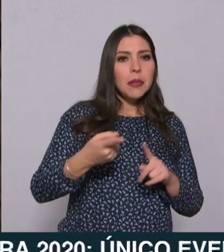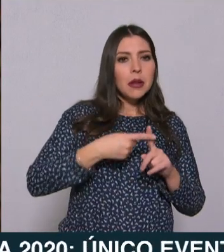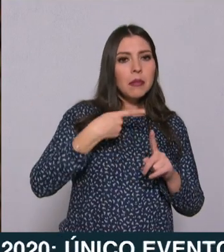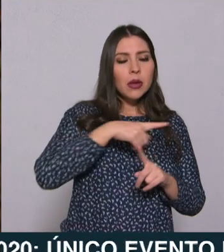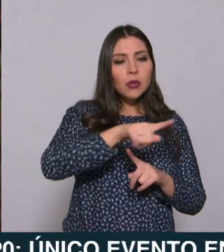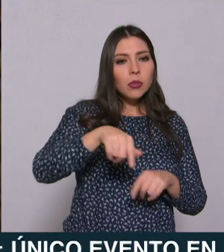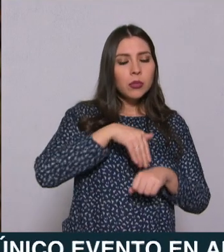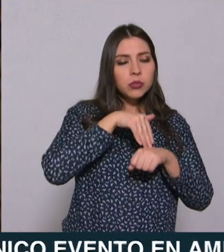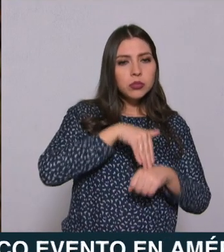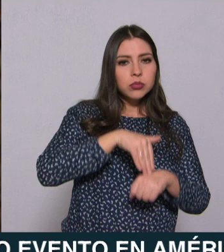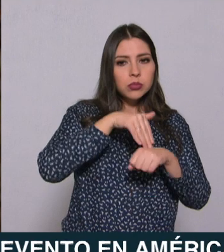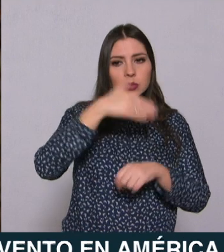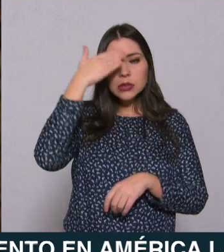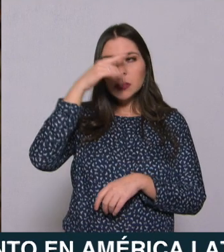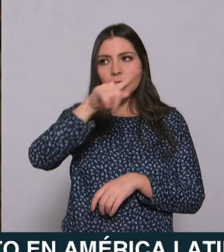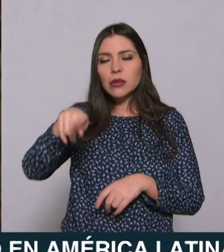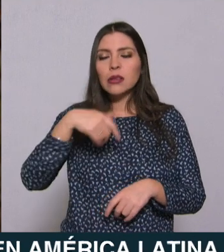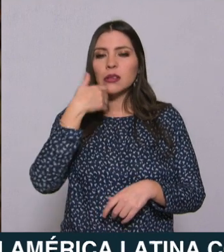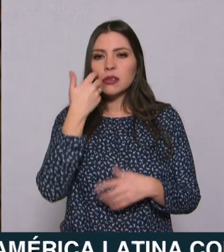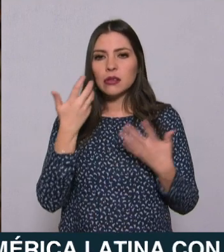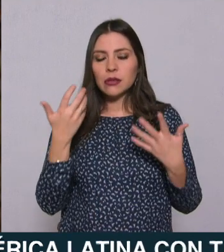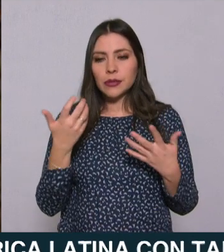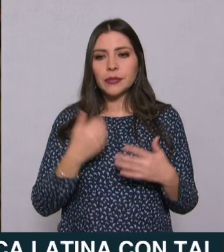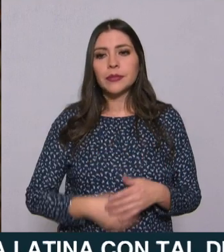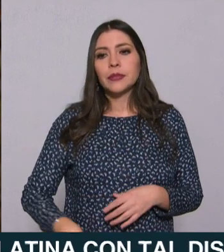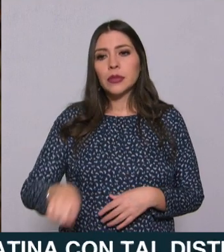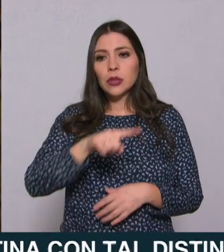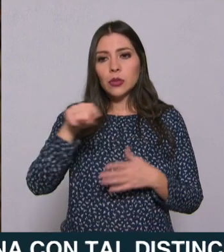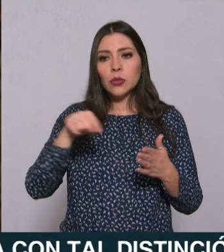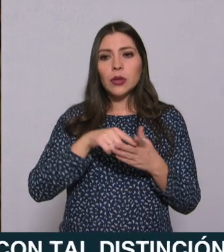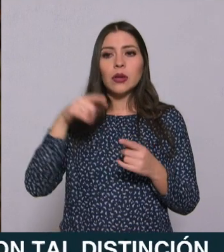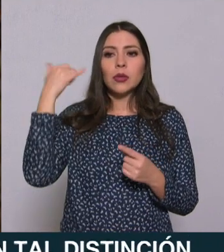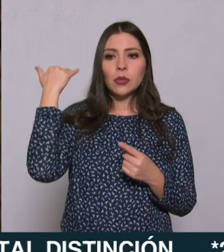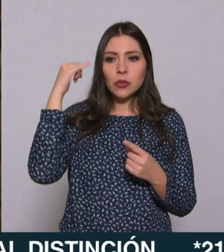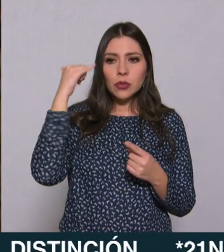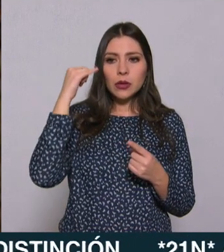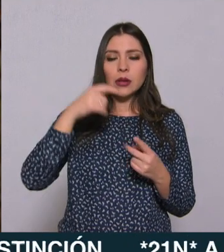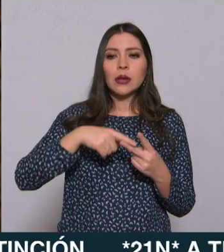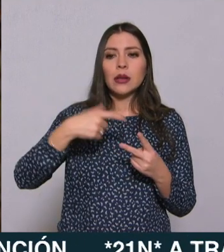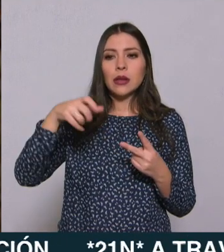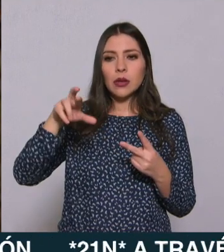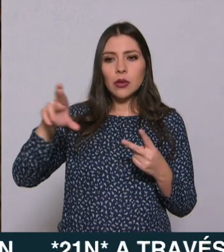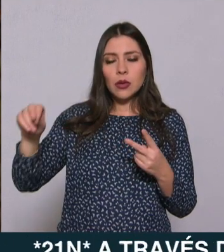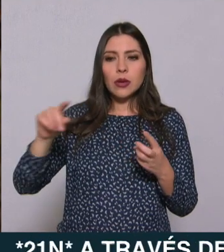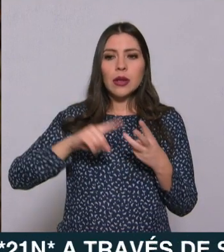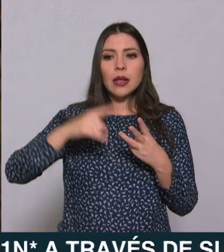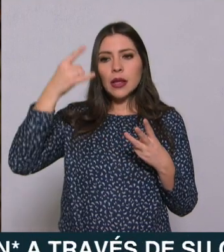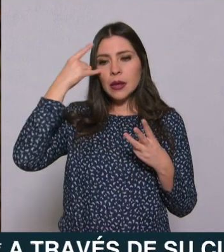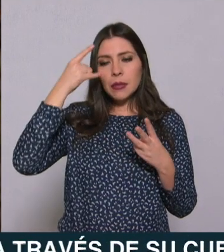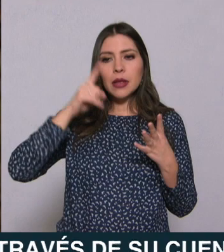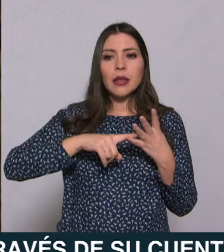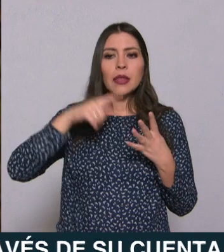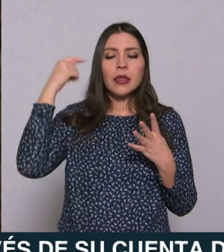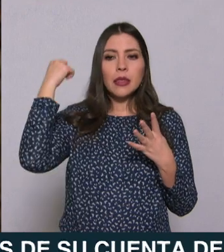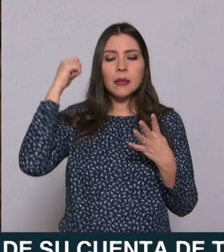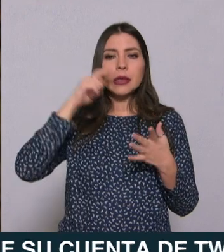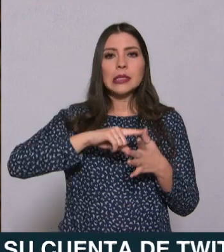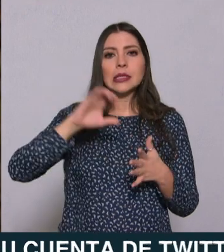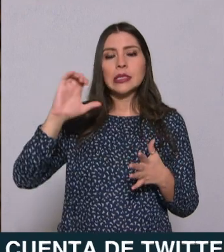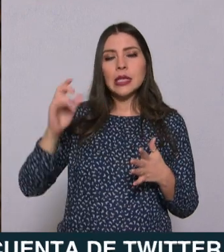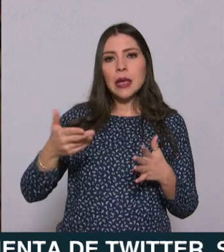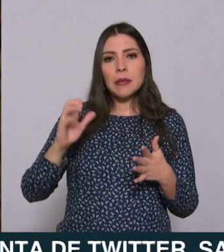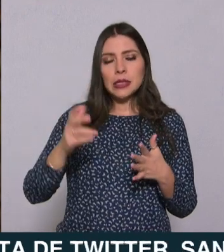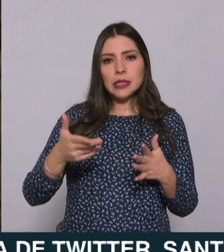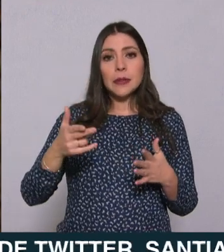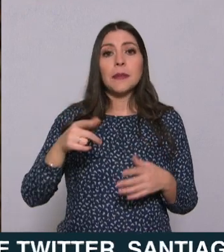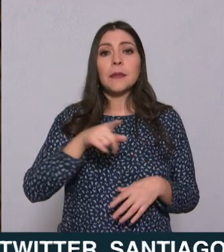en municipios de 5 entidades, Chiapas, Tabasco, Campeche, Quintana Roo y Yucatán, el próximo 15 de diciembre, y aseveró